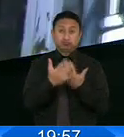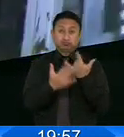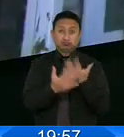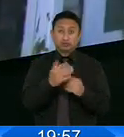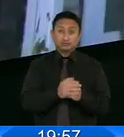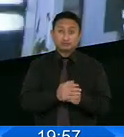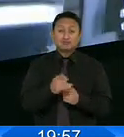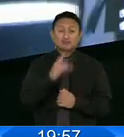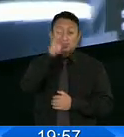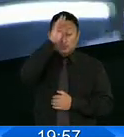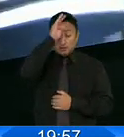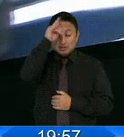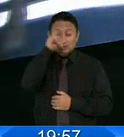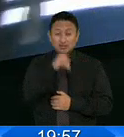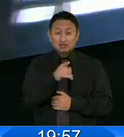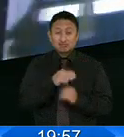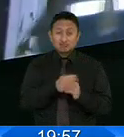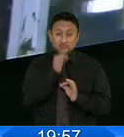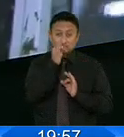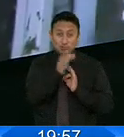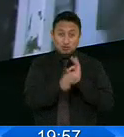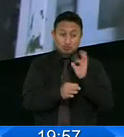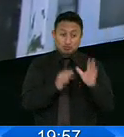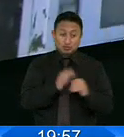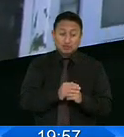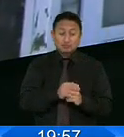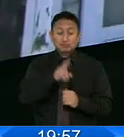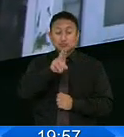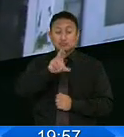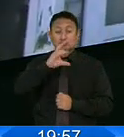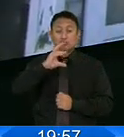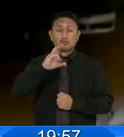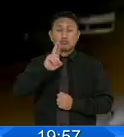reanimación de pacientes con coronavirus en Ucrania.